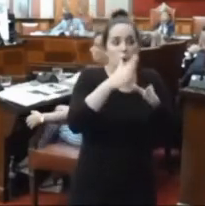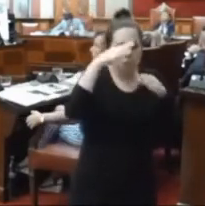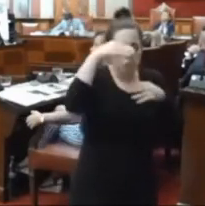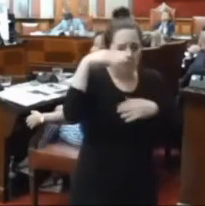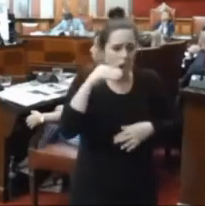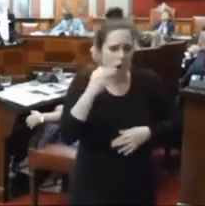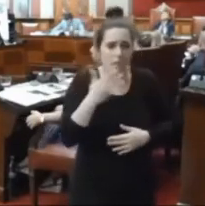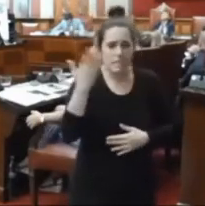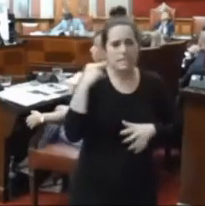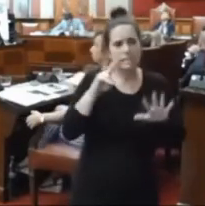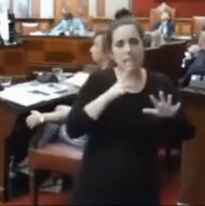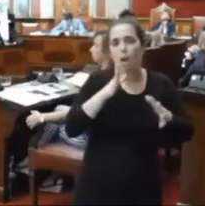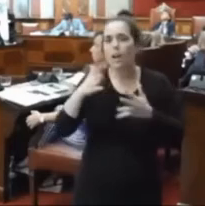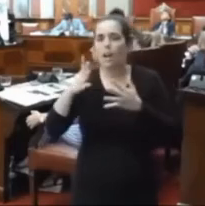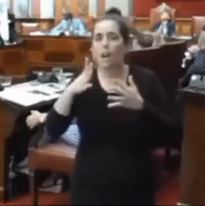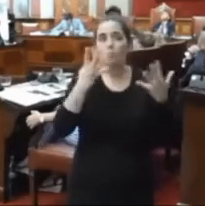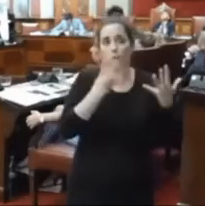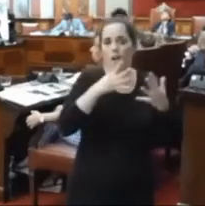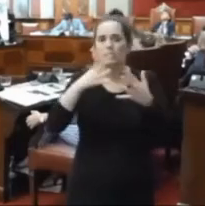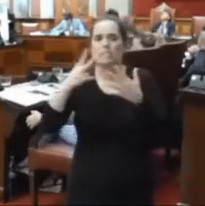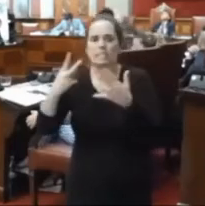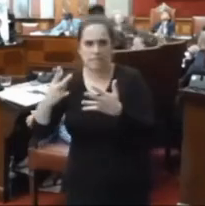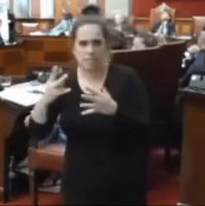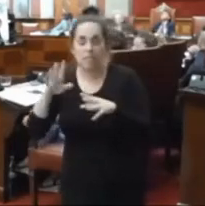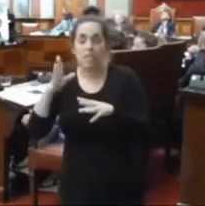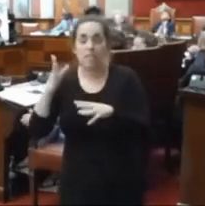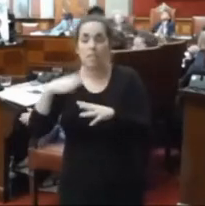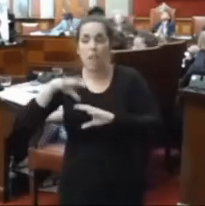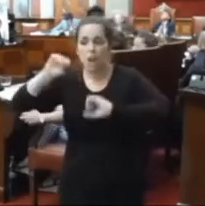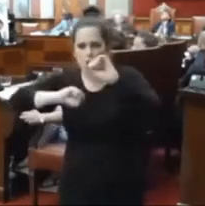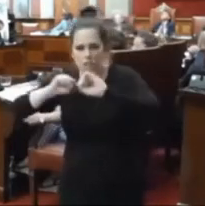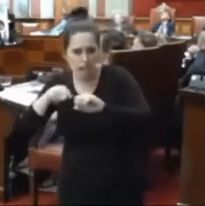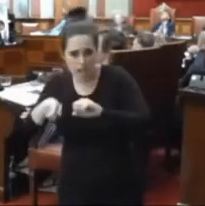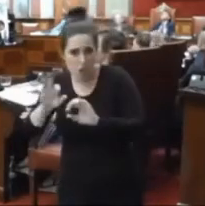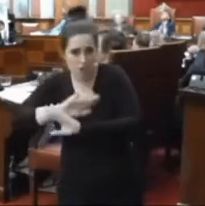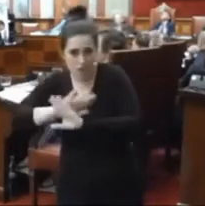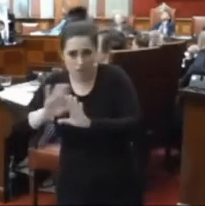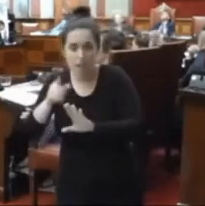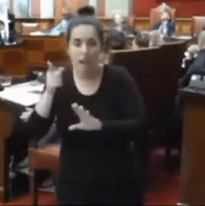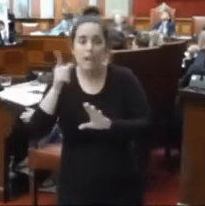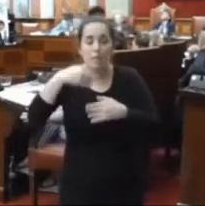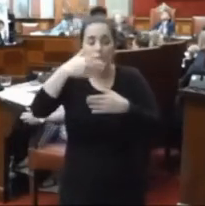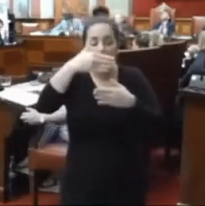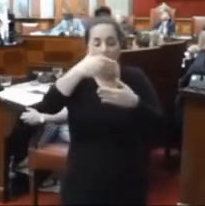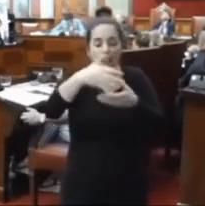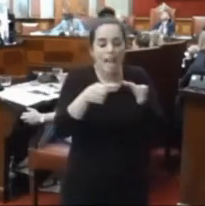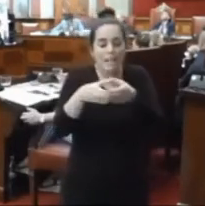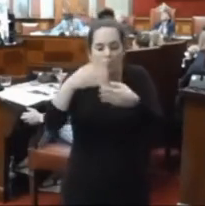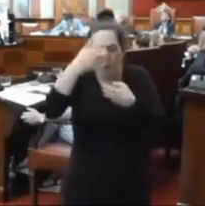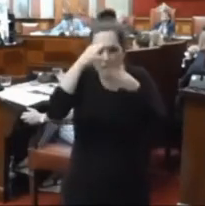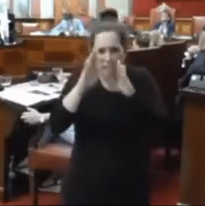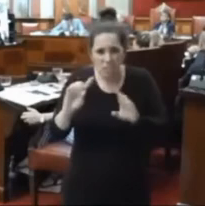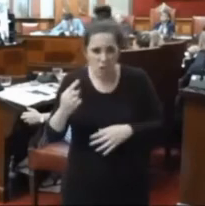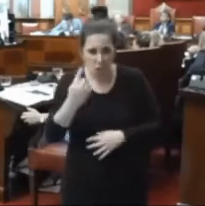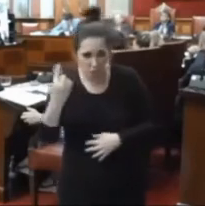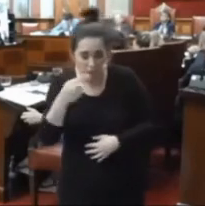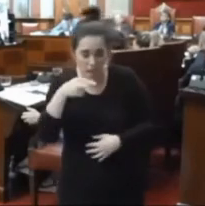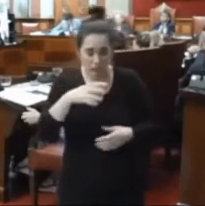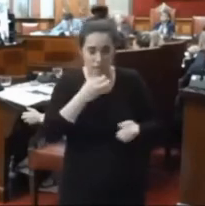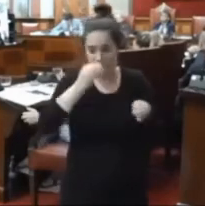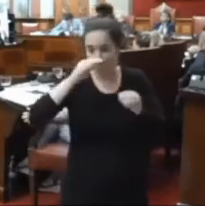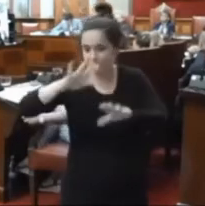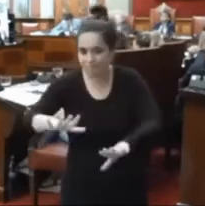solo queda la de los Realejos. La infradotación de los equipos de atención primaria, a quienes se les pasó toda la atención en salud